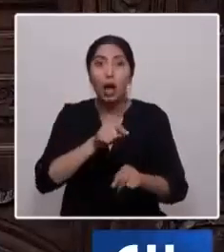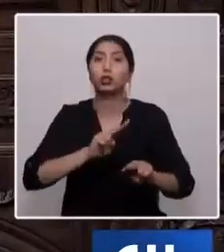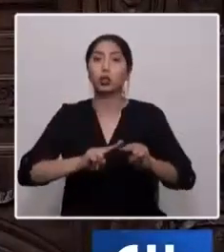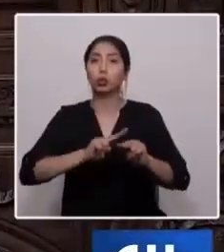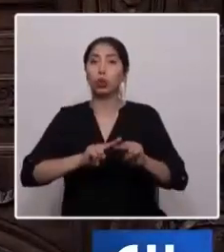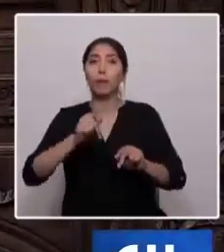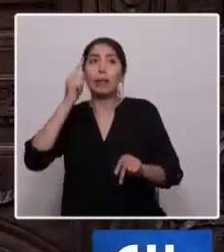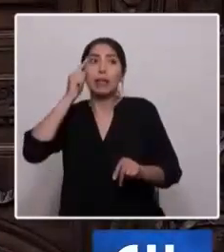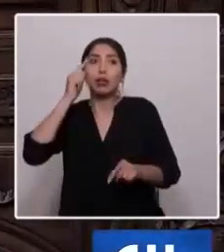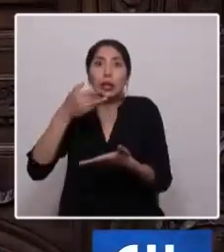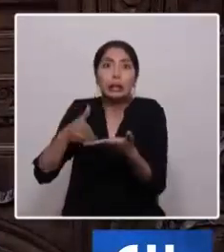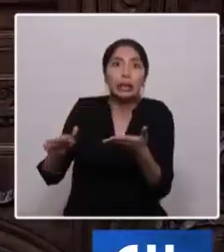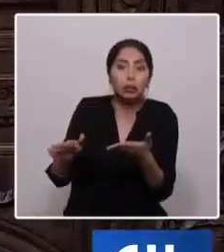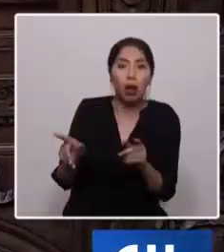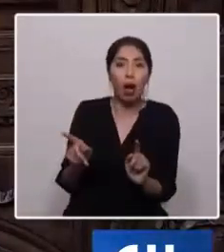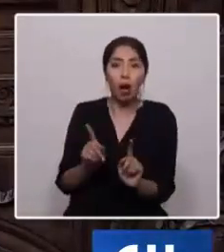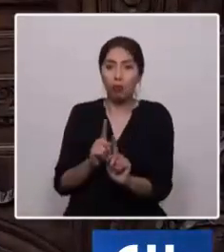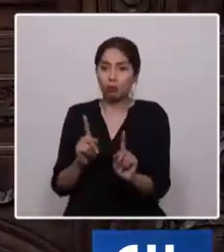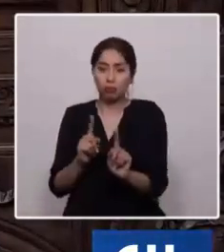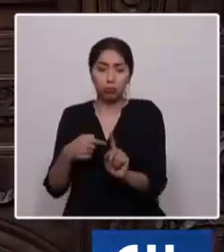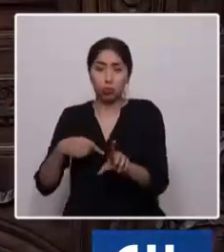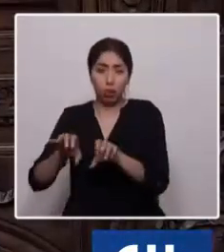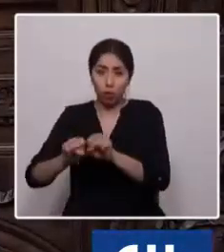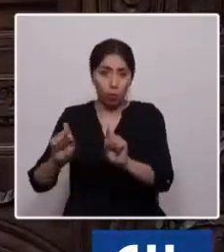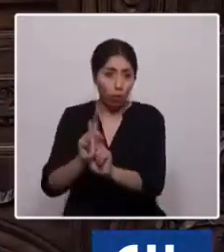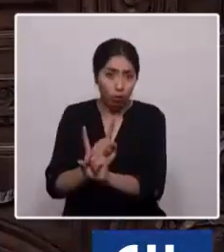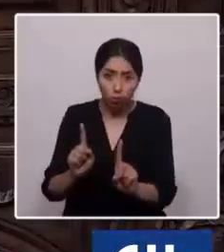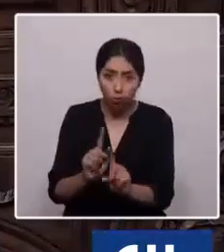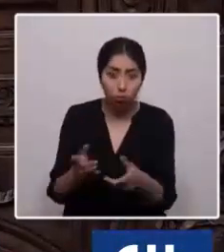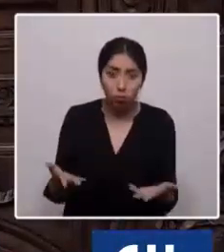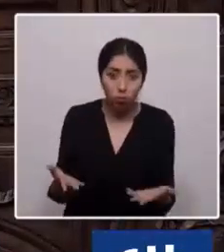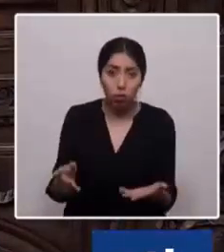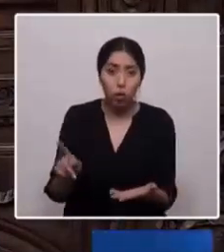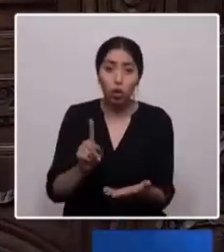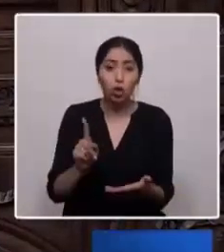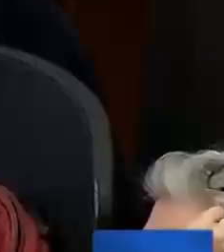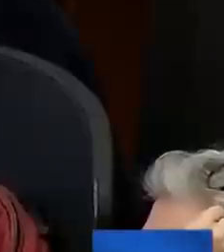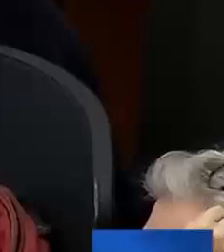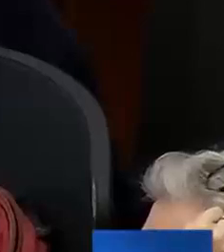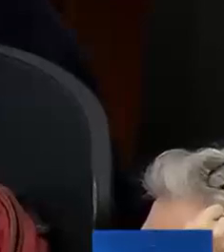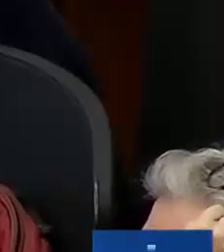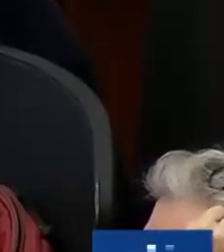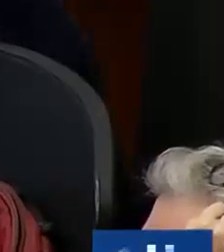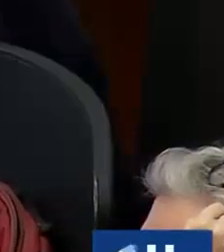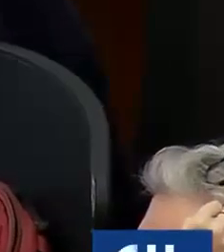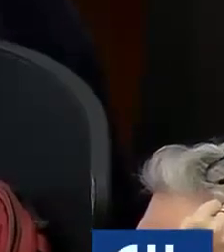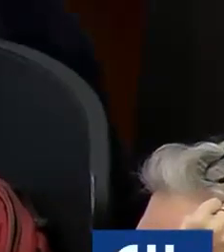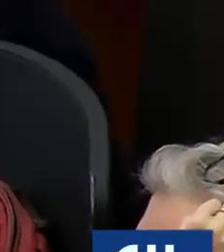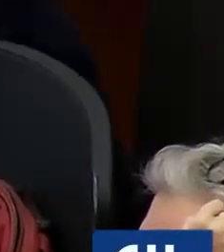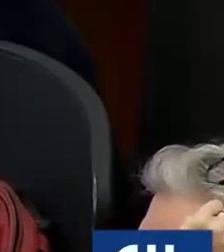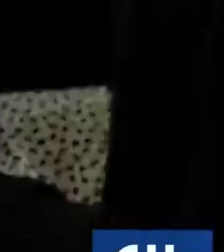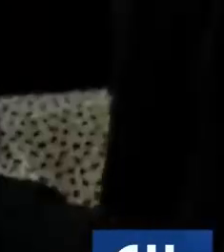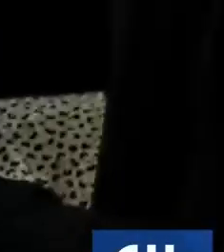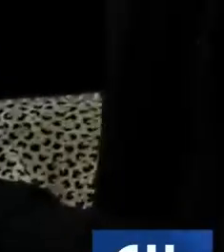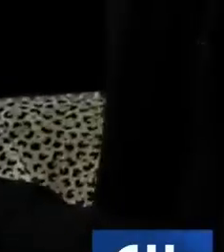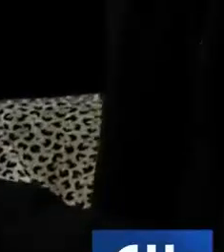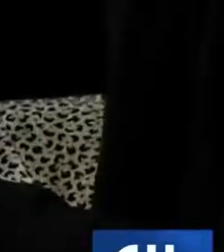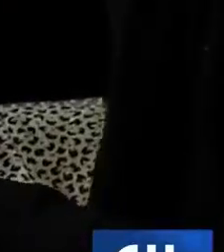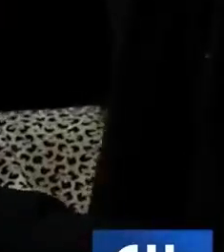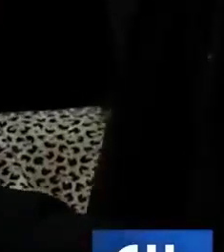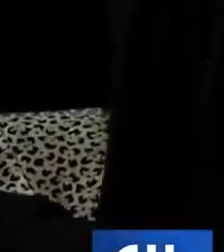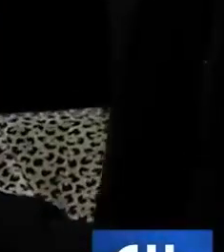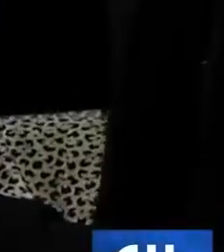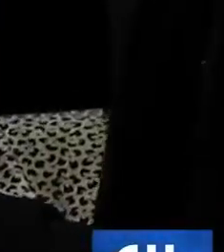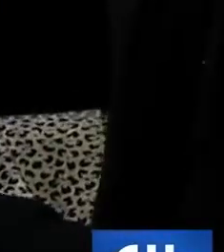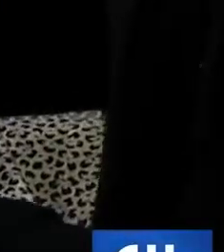rechazo, tampoco lo comparto. Porque no es la solución negarse a todo permanentemente. Discursos que terminarán el próximo martes